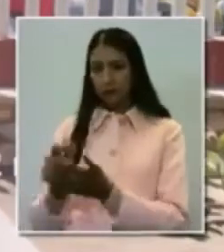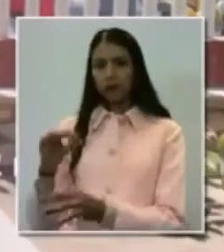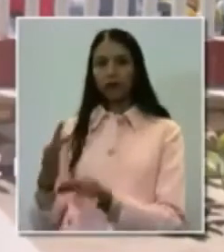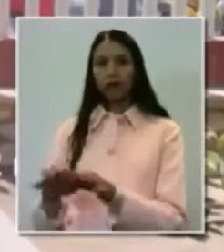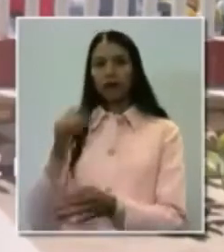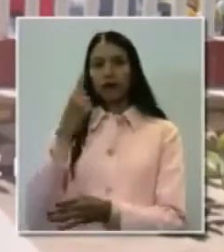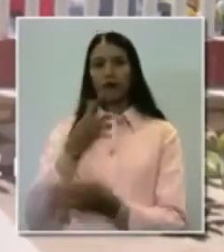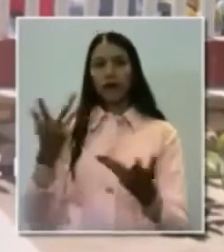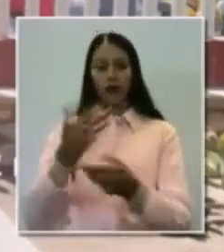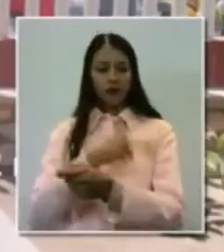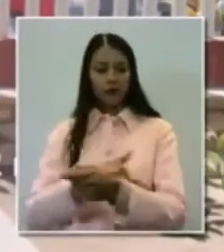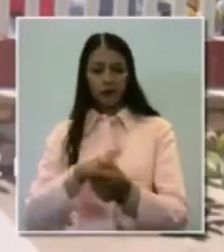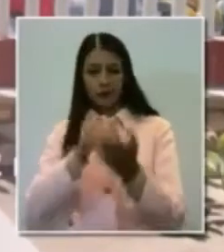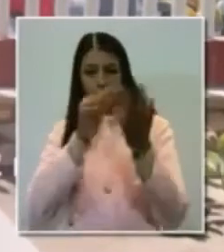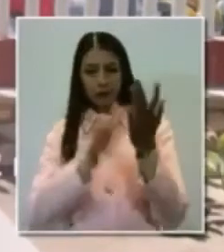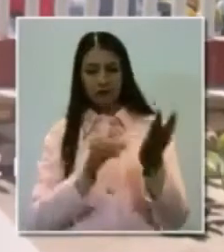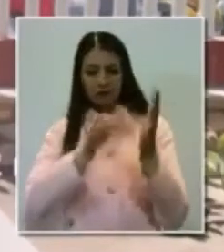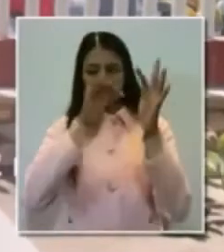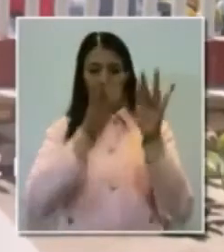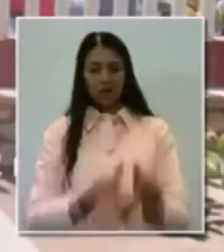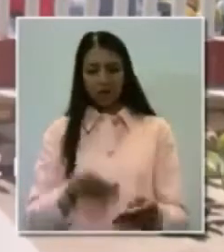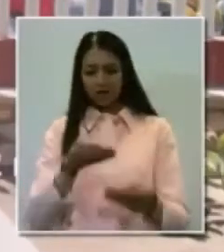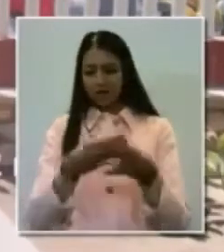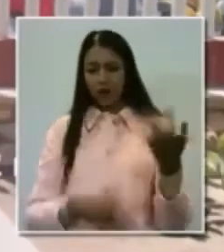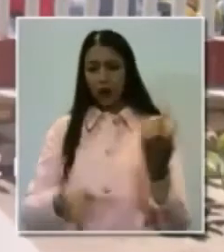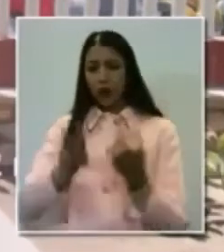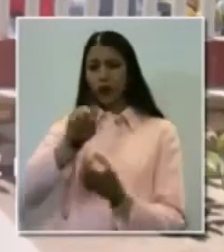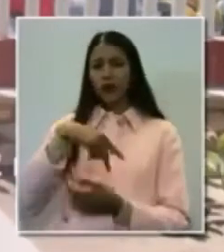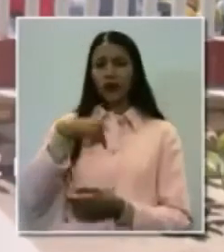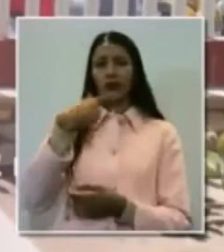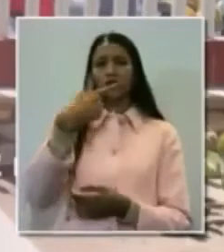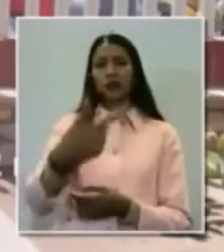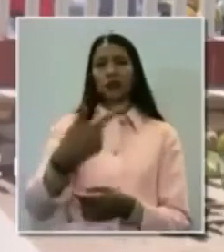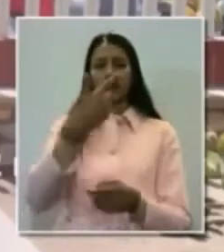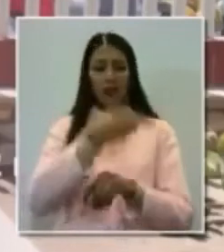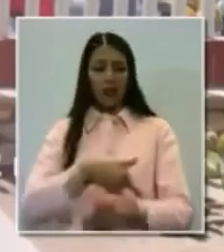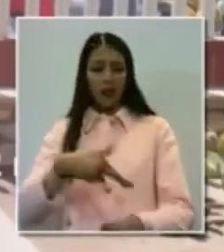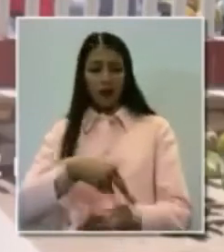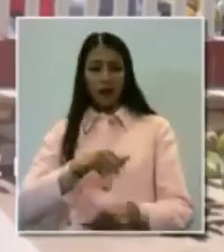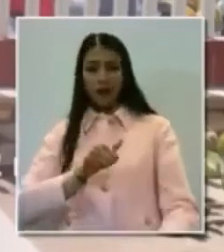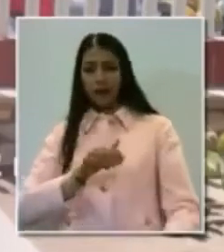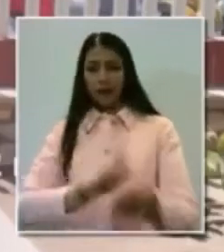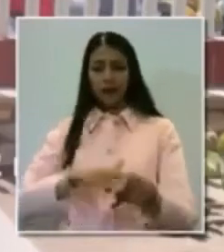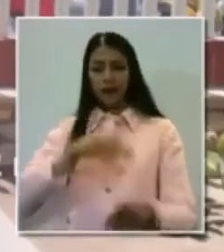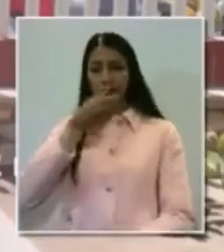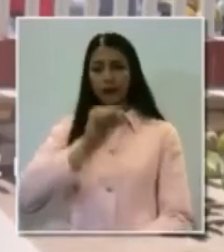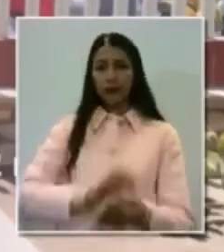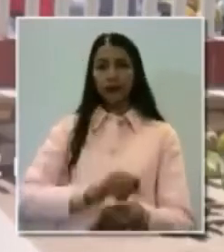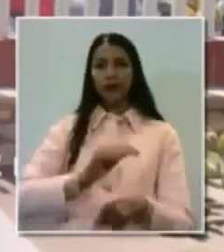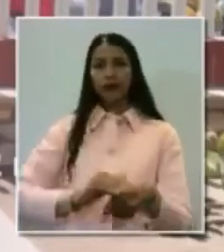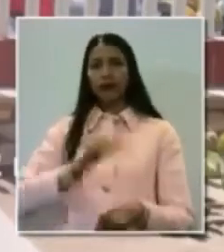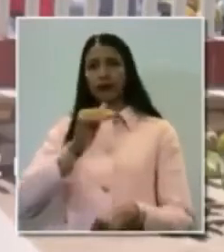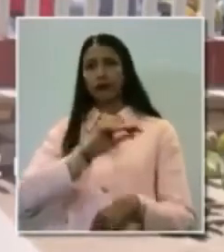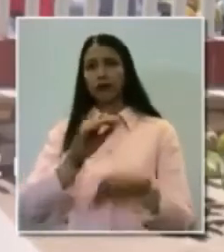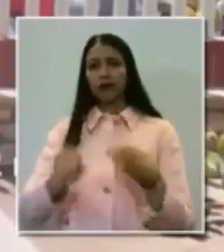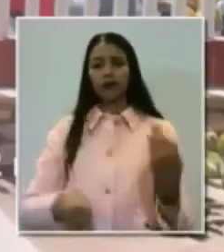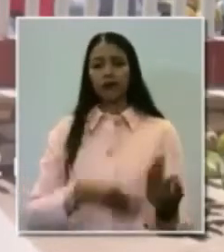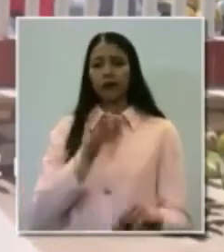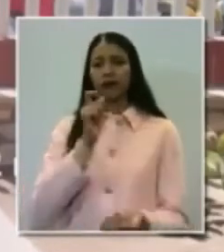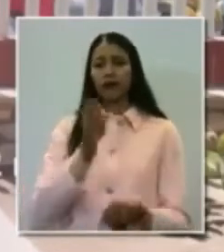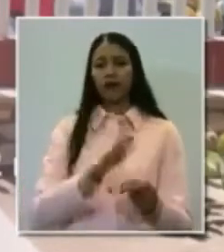emisión de documentos, en fin, podríamos estar hablando de los 87 trámites administrativos de la Secretaría, más todos los que tienen que ver con